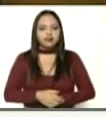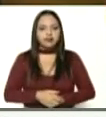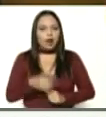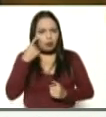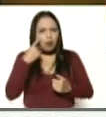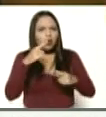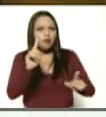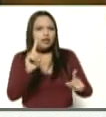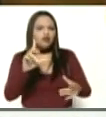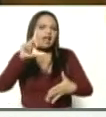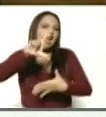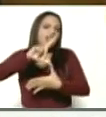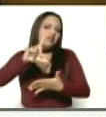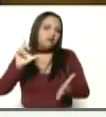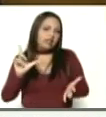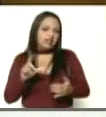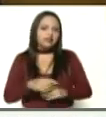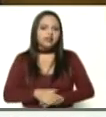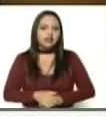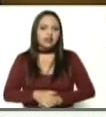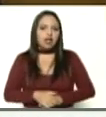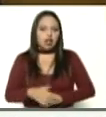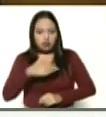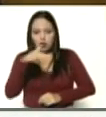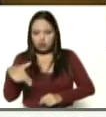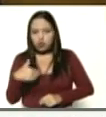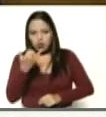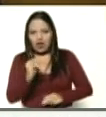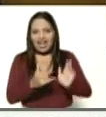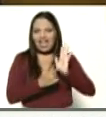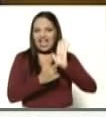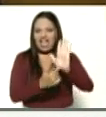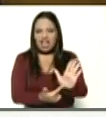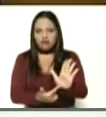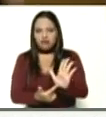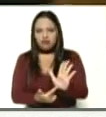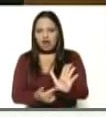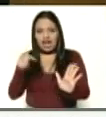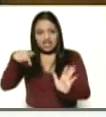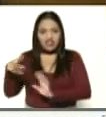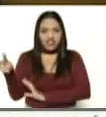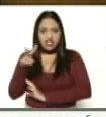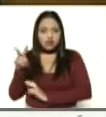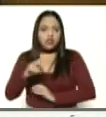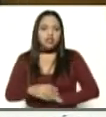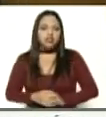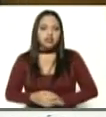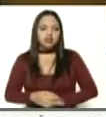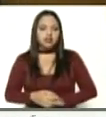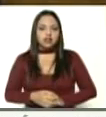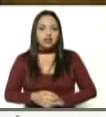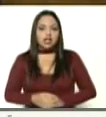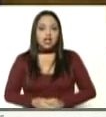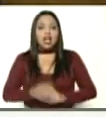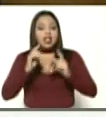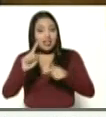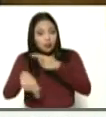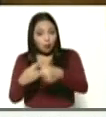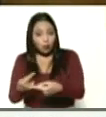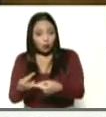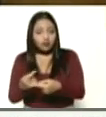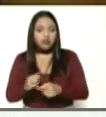menos una Latinoamérica. Dimos el ejemplo no solamente en nuestro país, que era la capitanía, sino que luego de